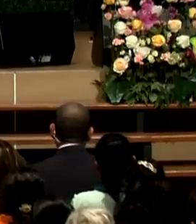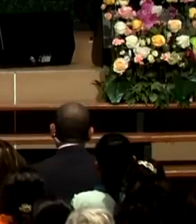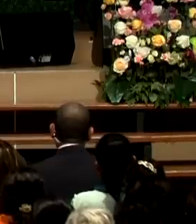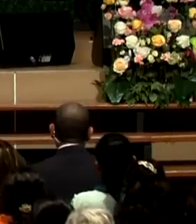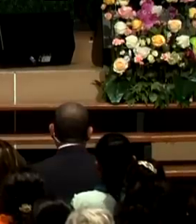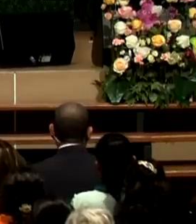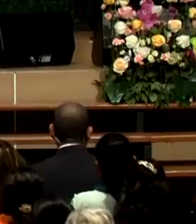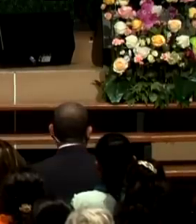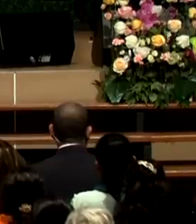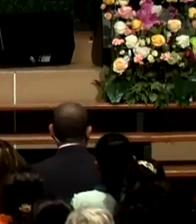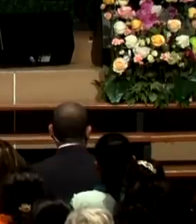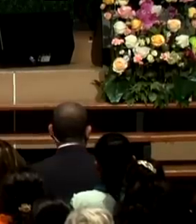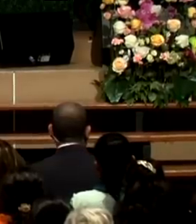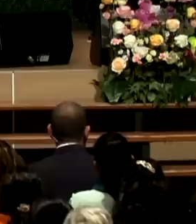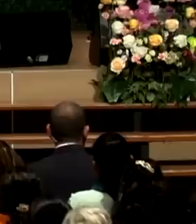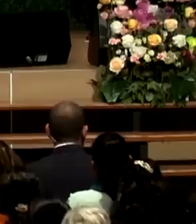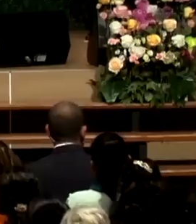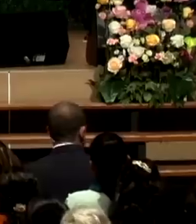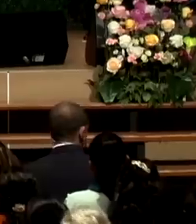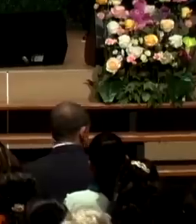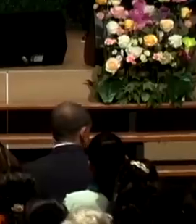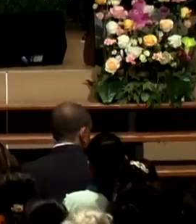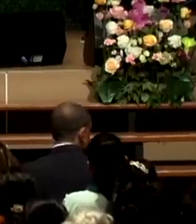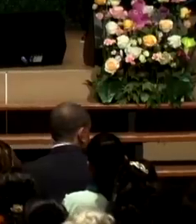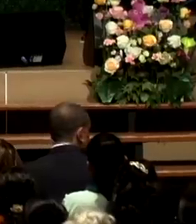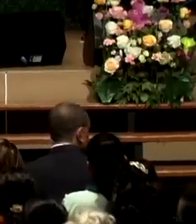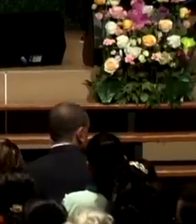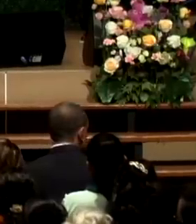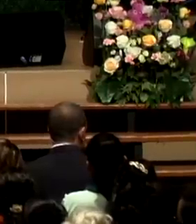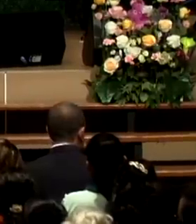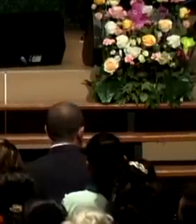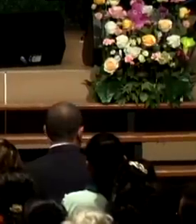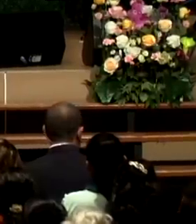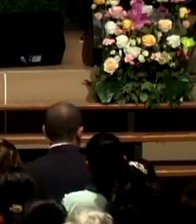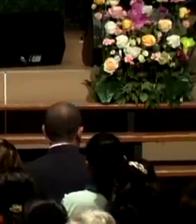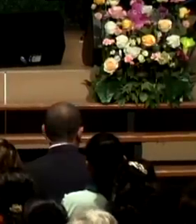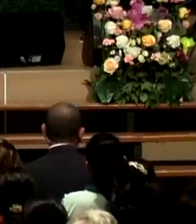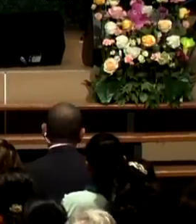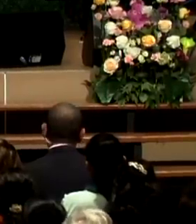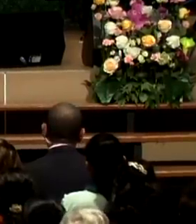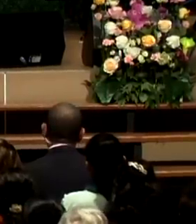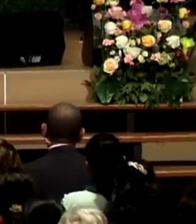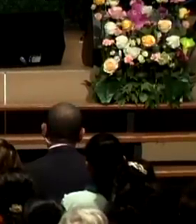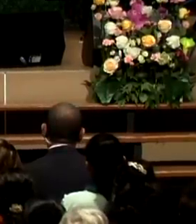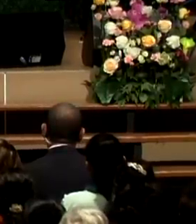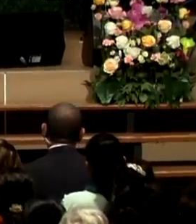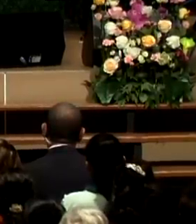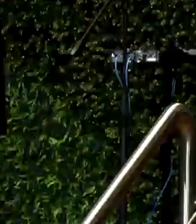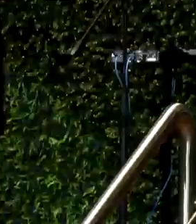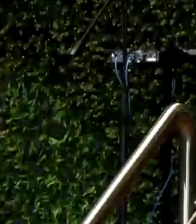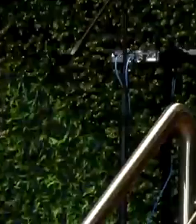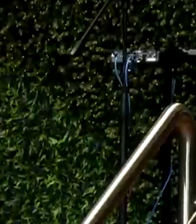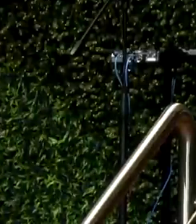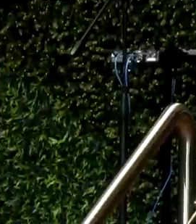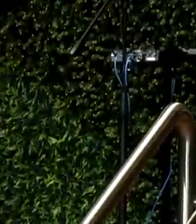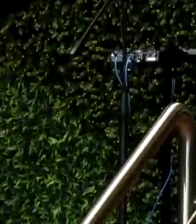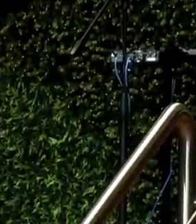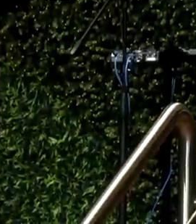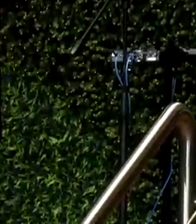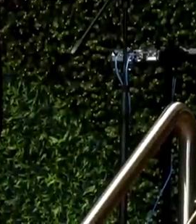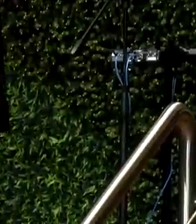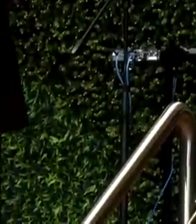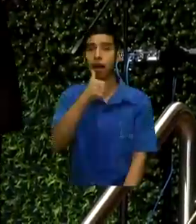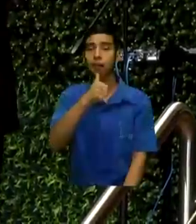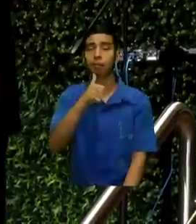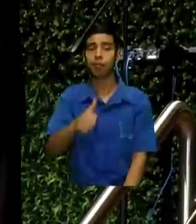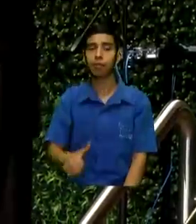Era tan descarado que mandaba a otros a comprar licor al comisariato ahí del ejército, cuando el comisariato del ejército era el comisariato del ejército,